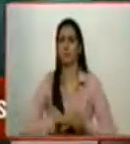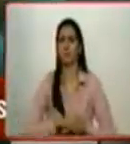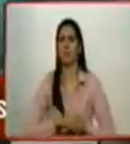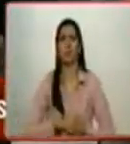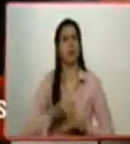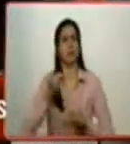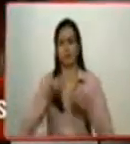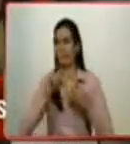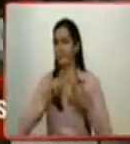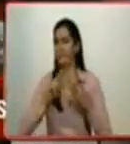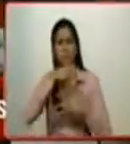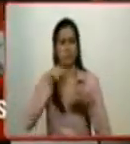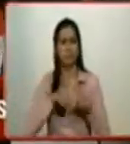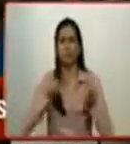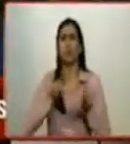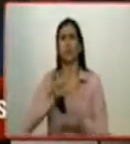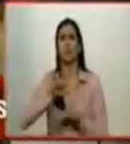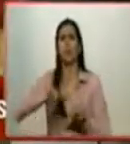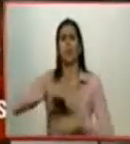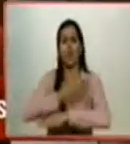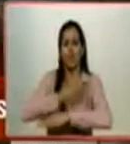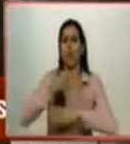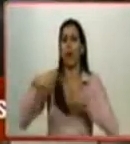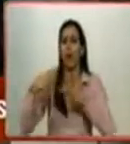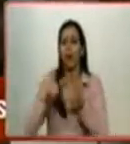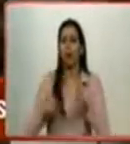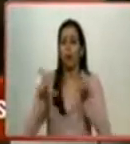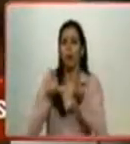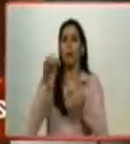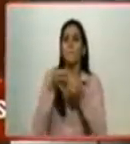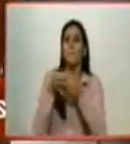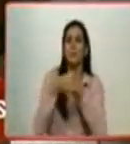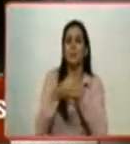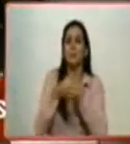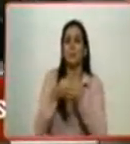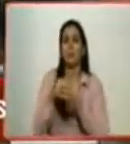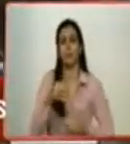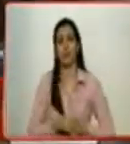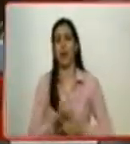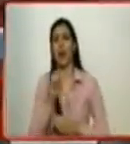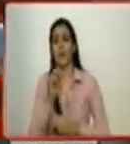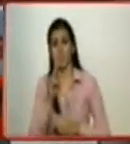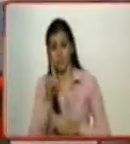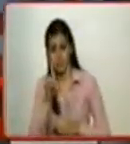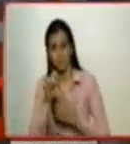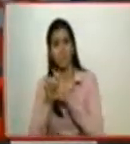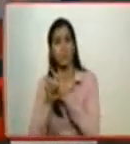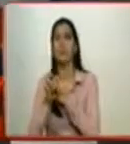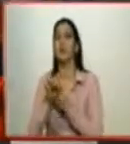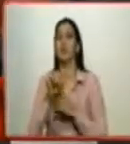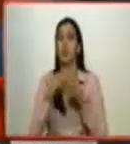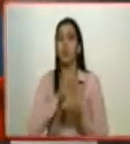desde Manapiare, Río Negro, de la Triple Frontera, también acá en el municipio Atre Capital y asentamiento del Puerto Ayacucho. Así que toda